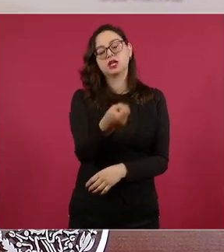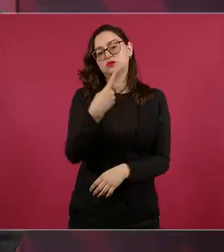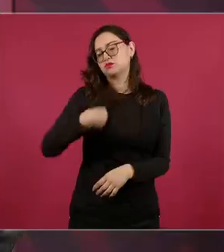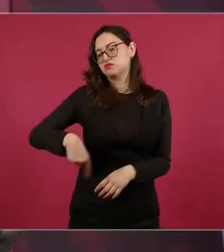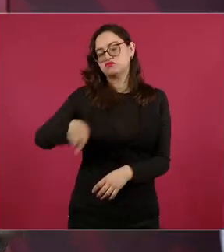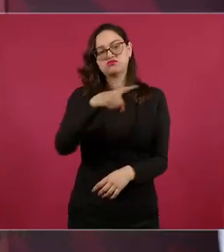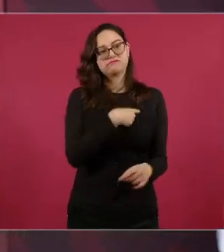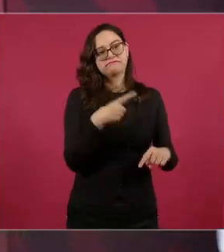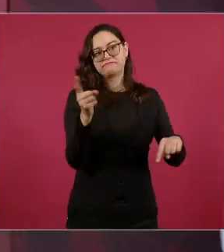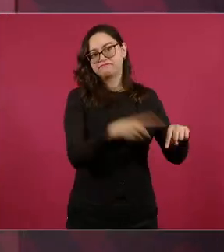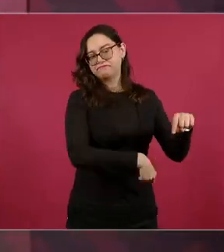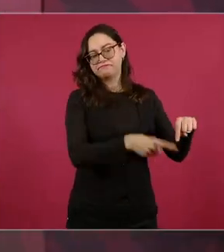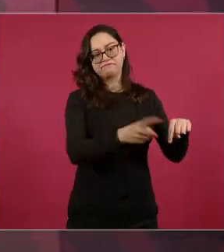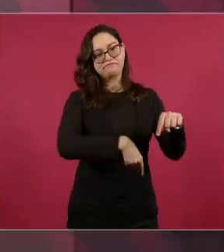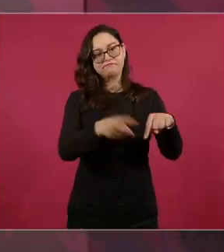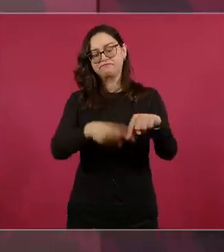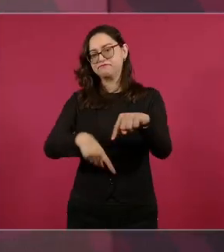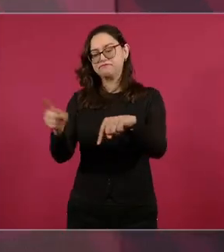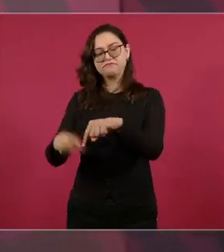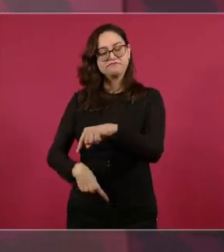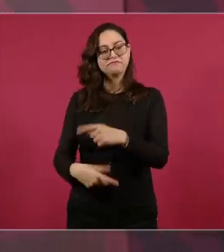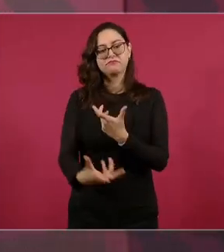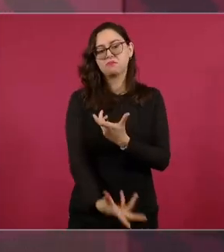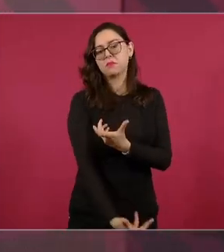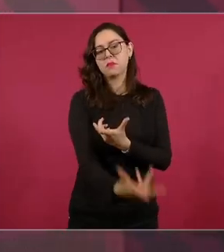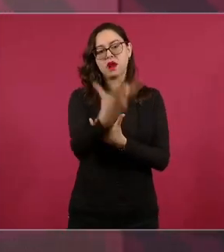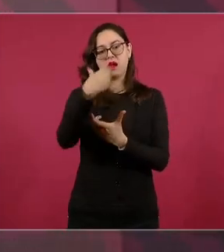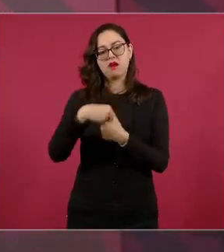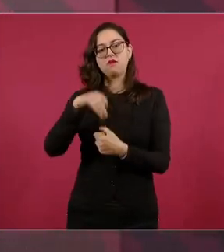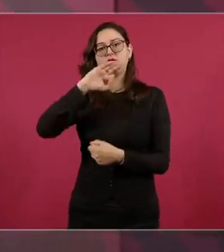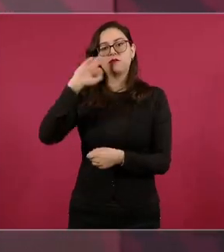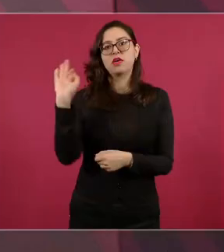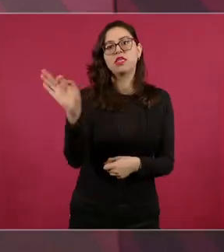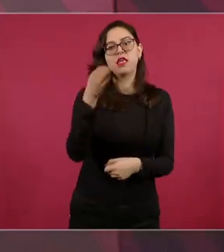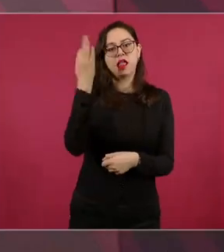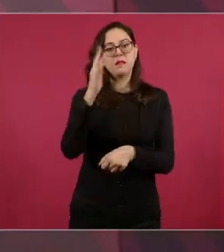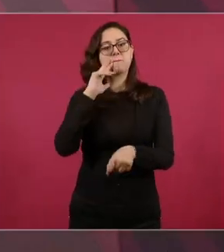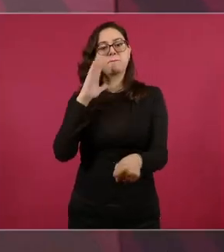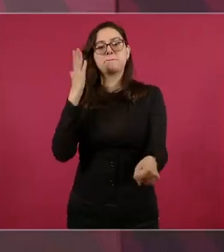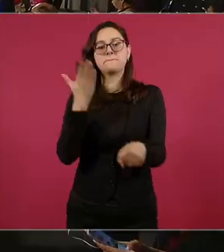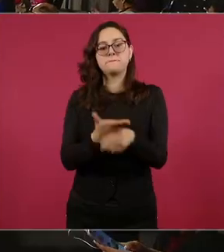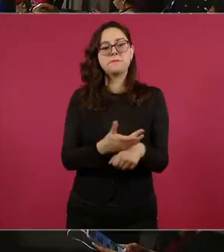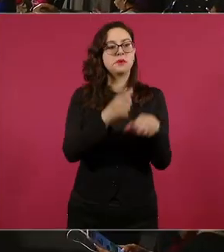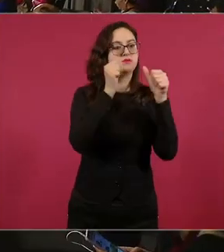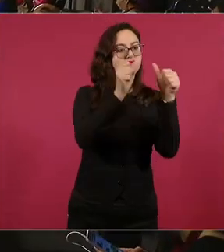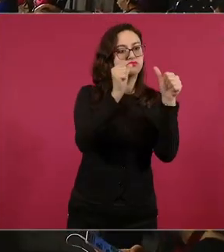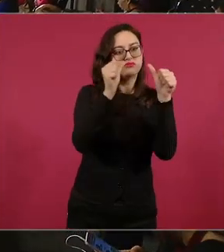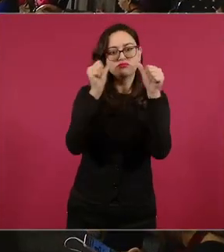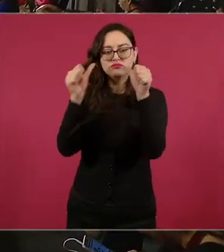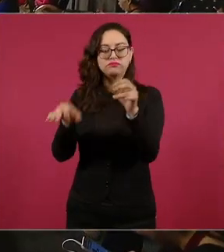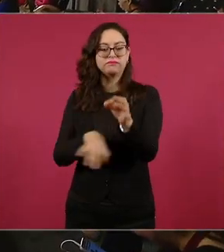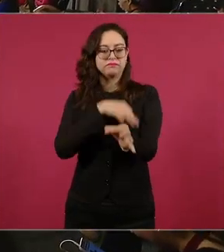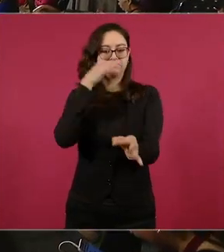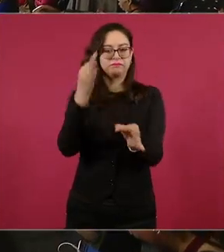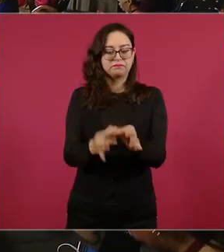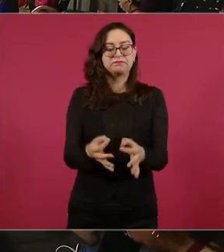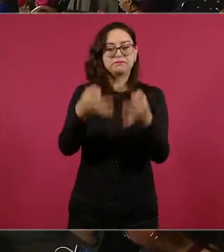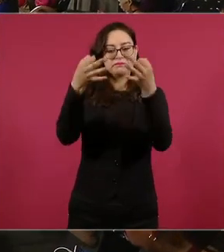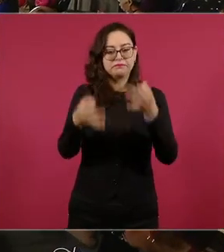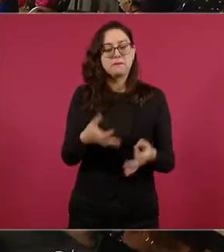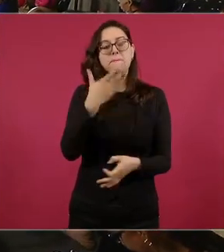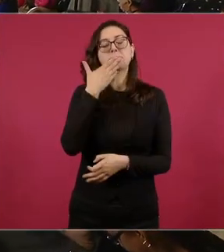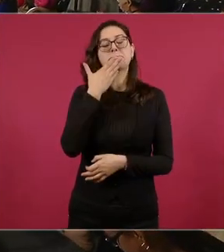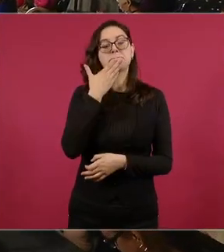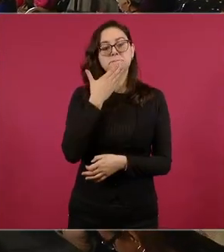resolviendo, tener ya un sistema federalizado.